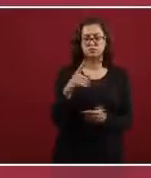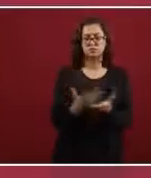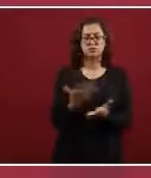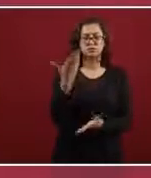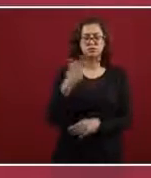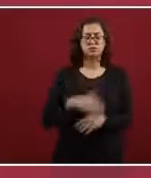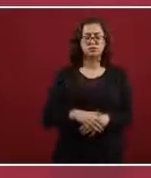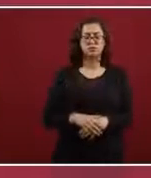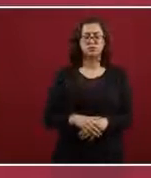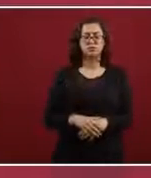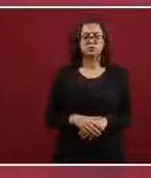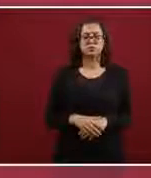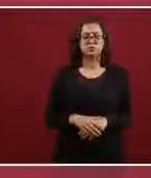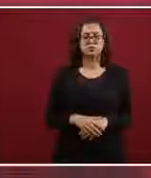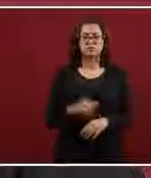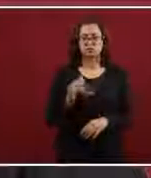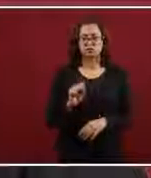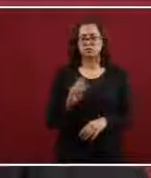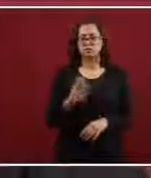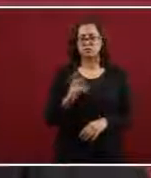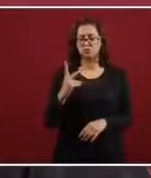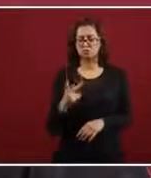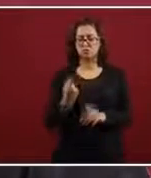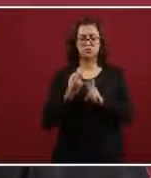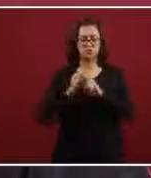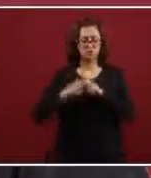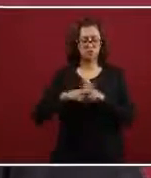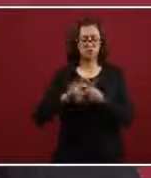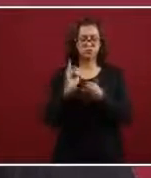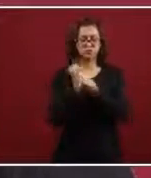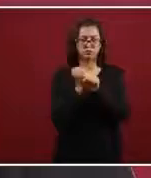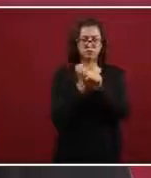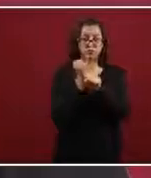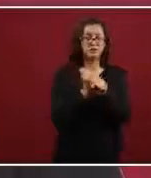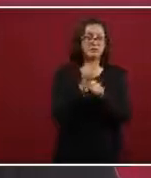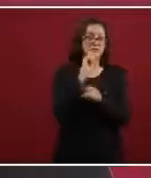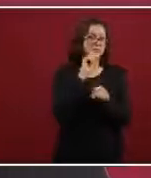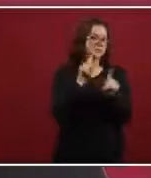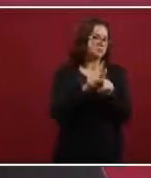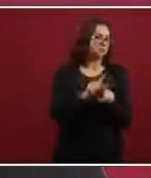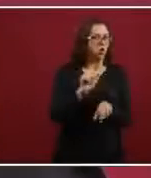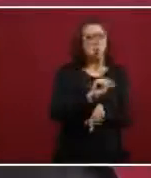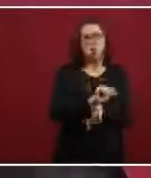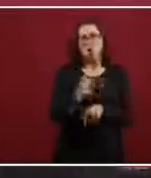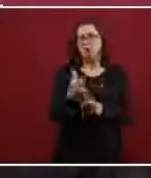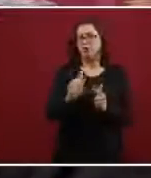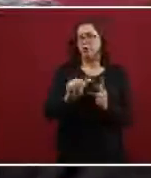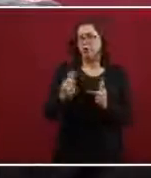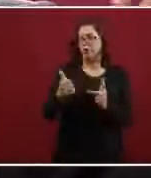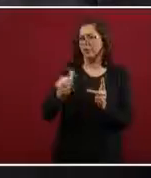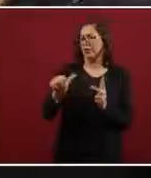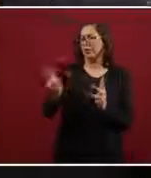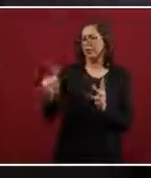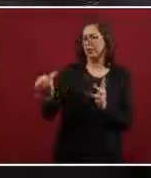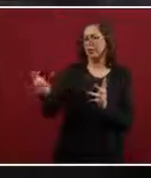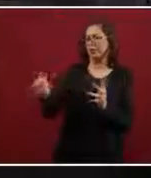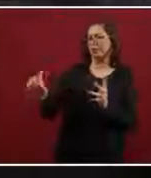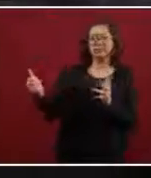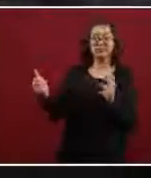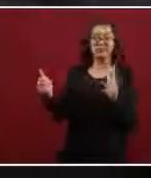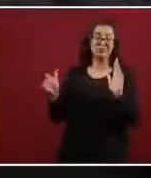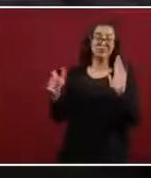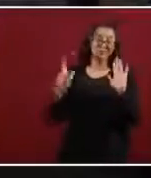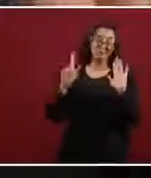la Secretaría de la Función Pública, como otras, deben de